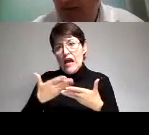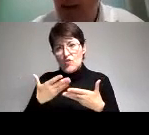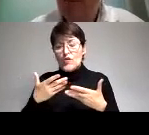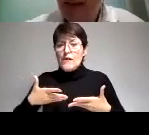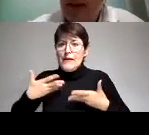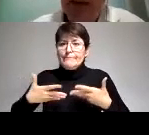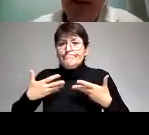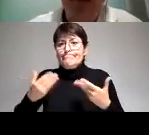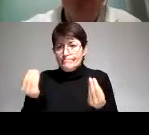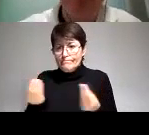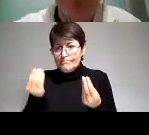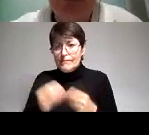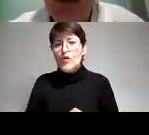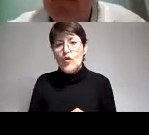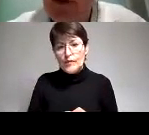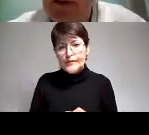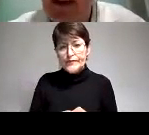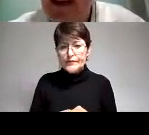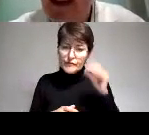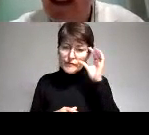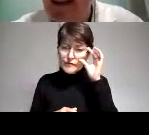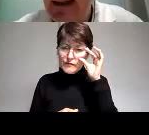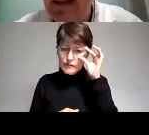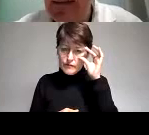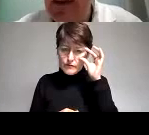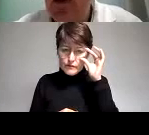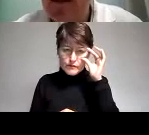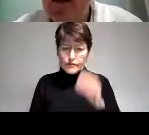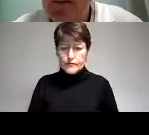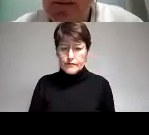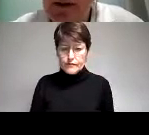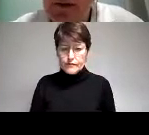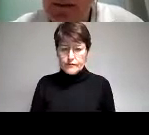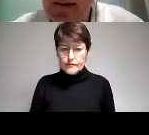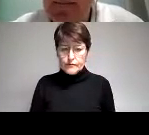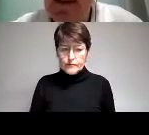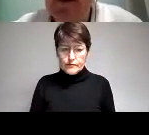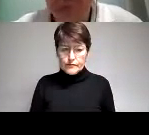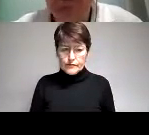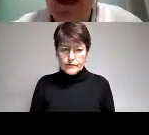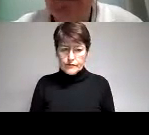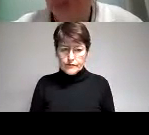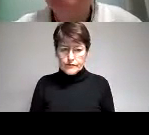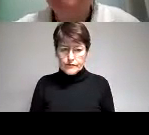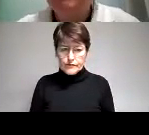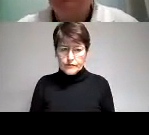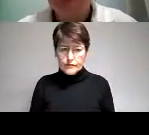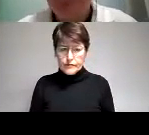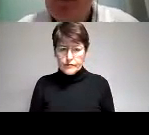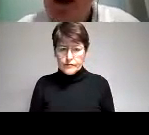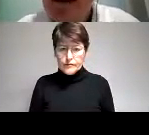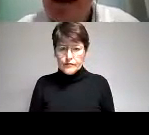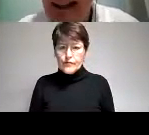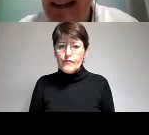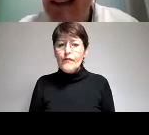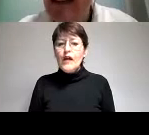influir metabólicamente y aumentar todavía más la producción de elementos ácidos, de metabolitos ácidos.